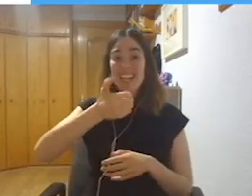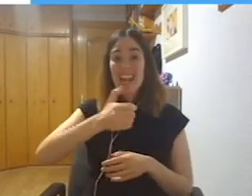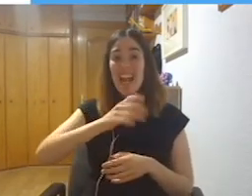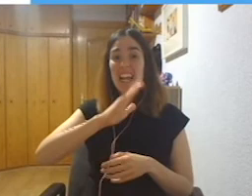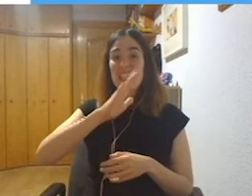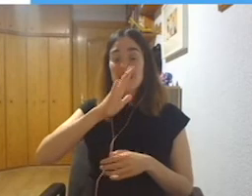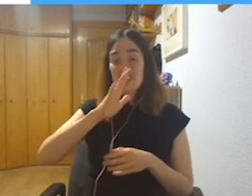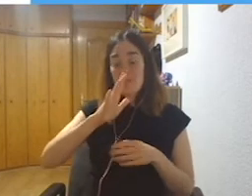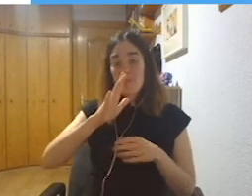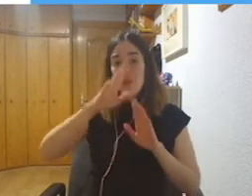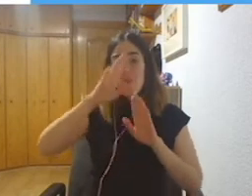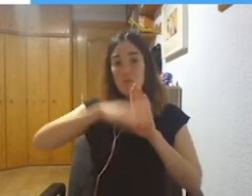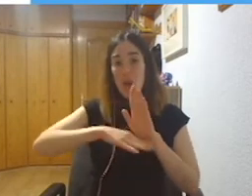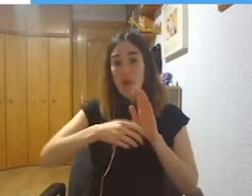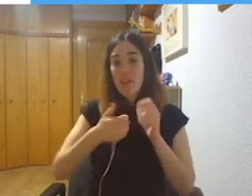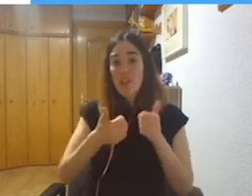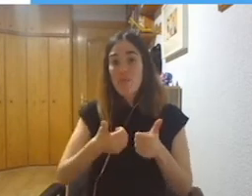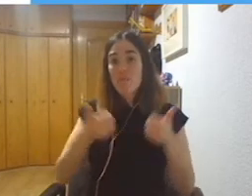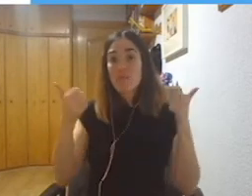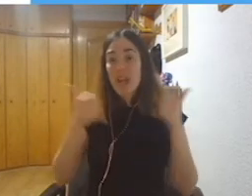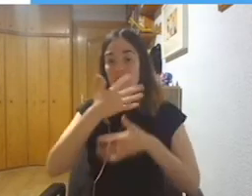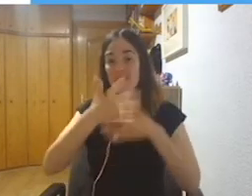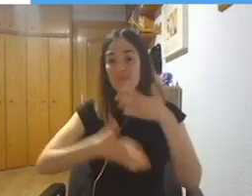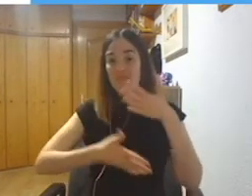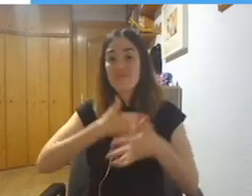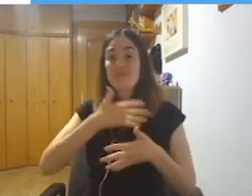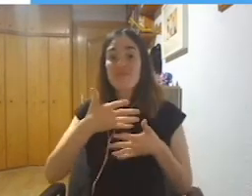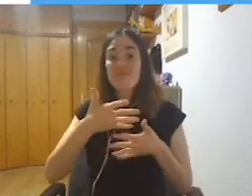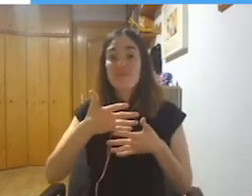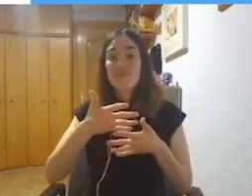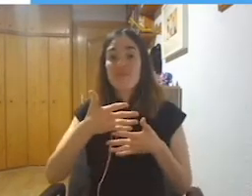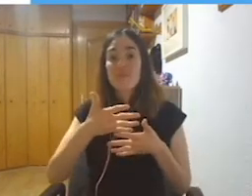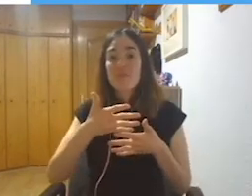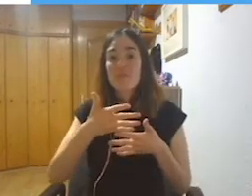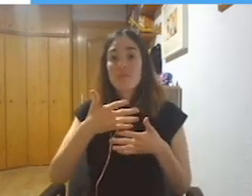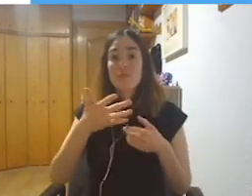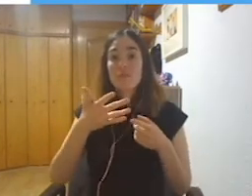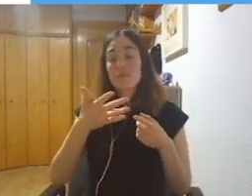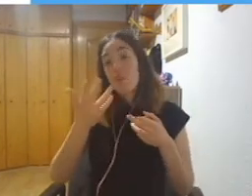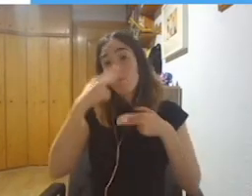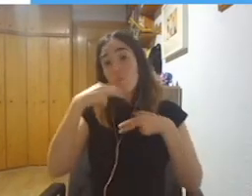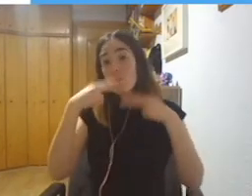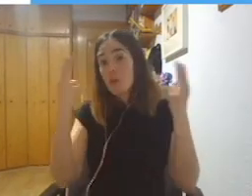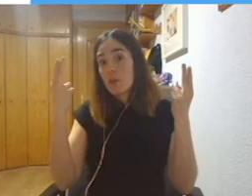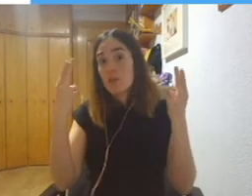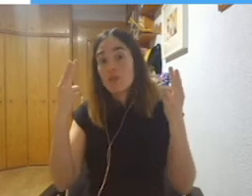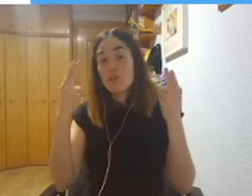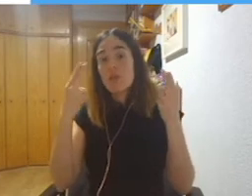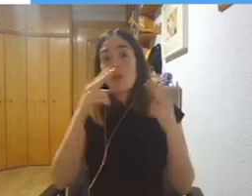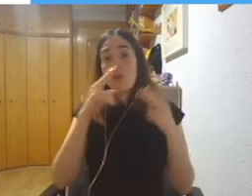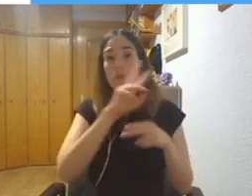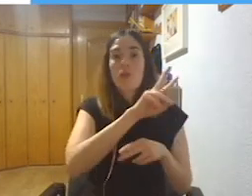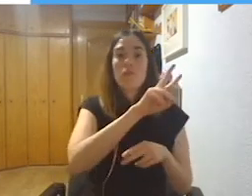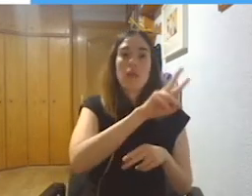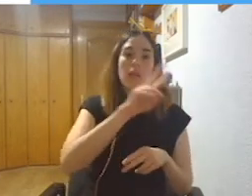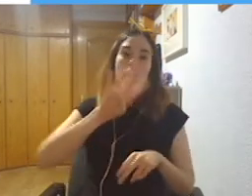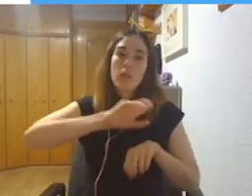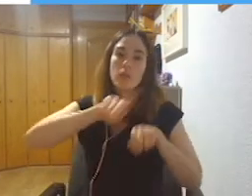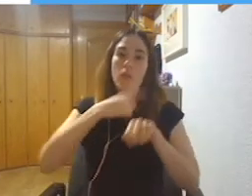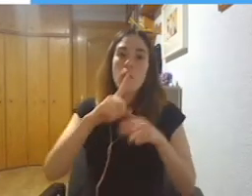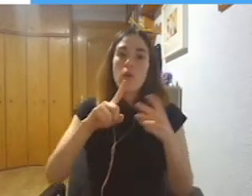más programación interpretada en lengua de signos tenían fueran los públicos, 24